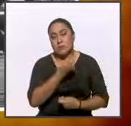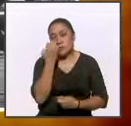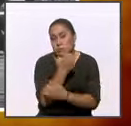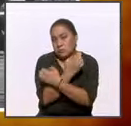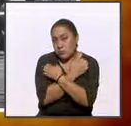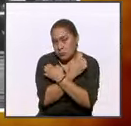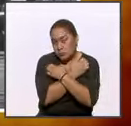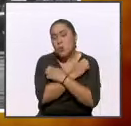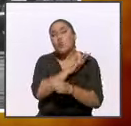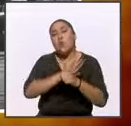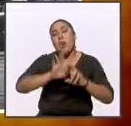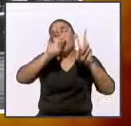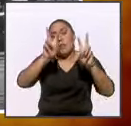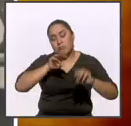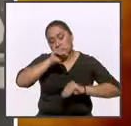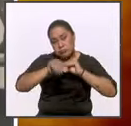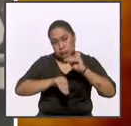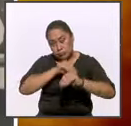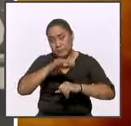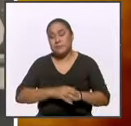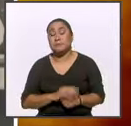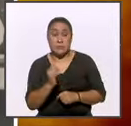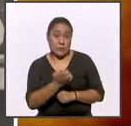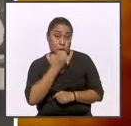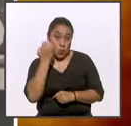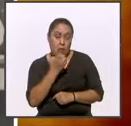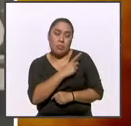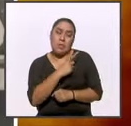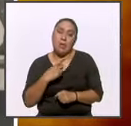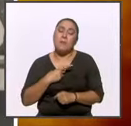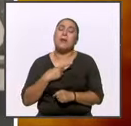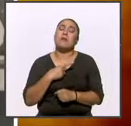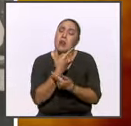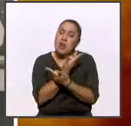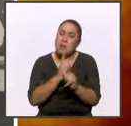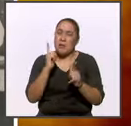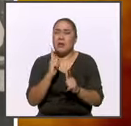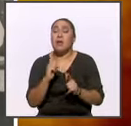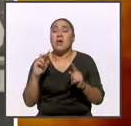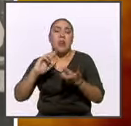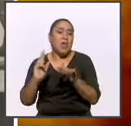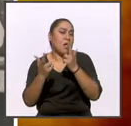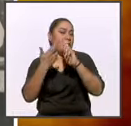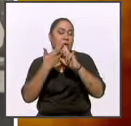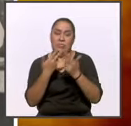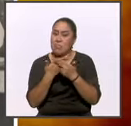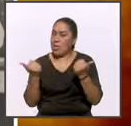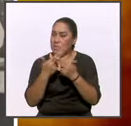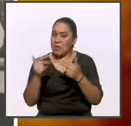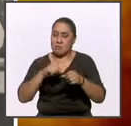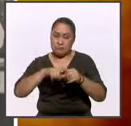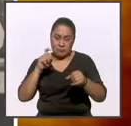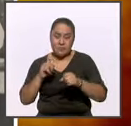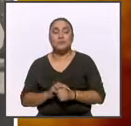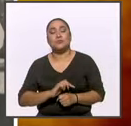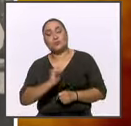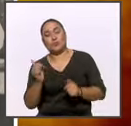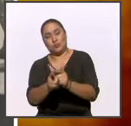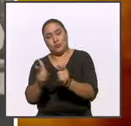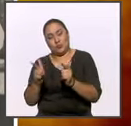definiera su contenido. La educación debía ser laica, alejada del dogma religioso. Los conservadores